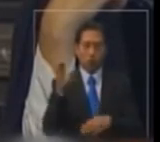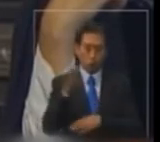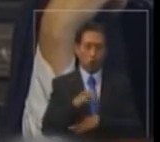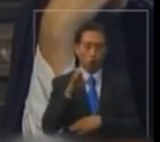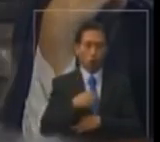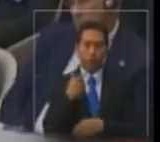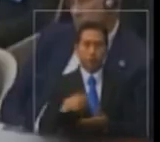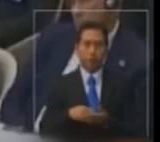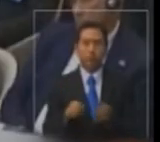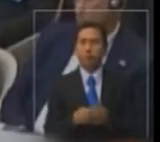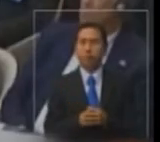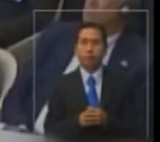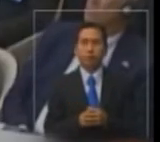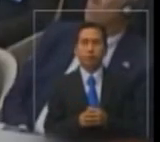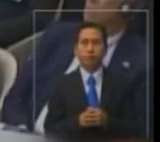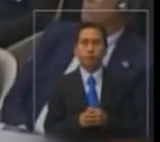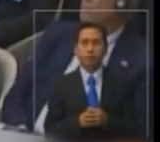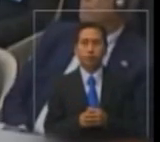obligación.